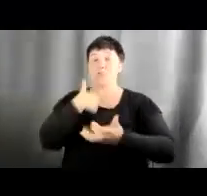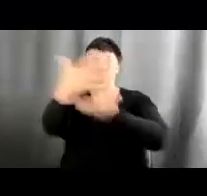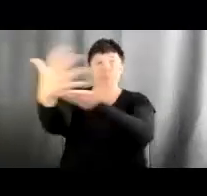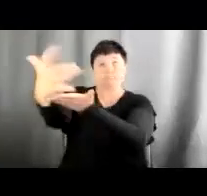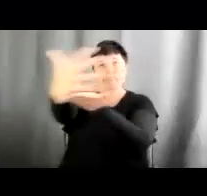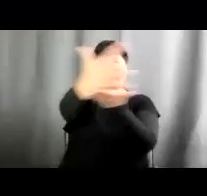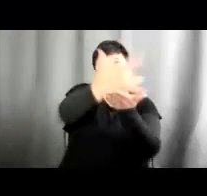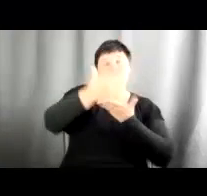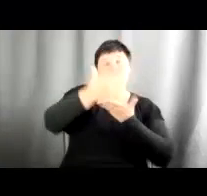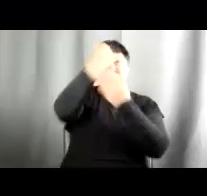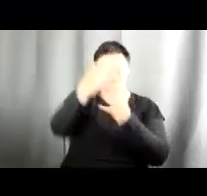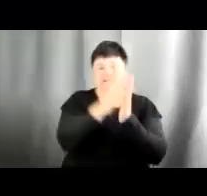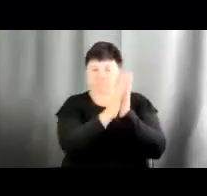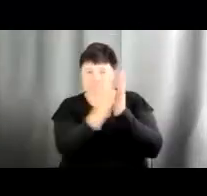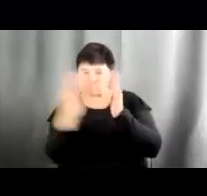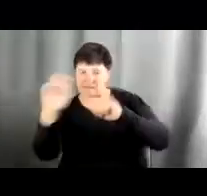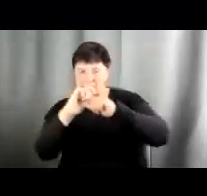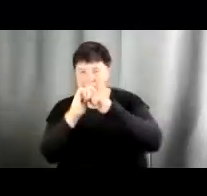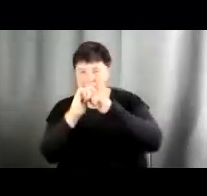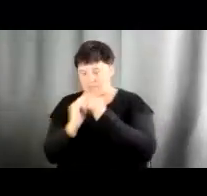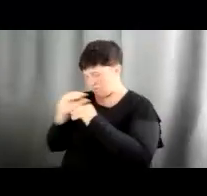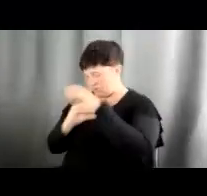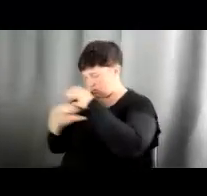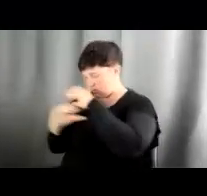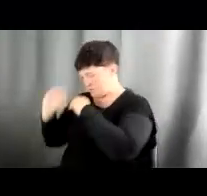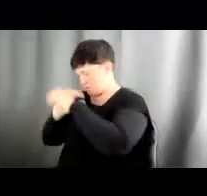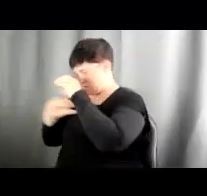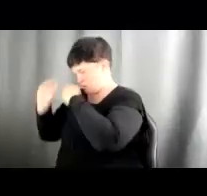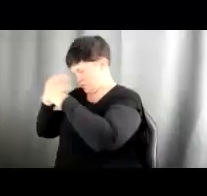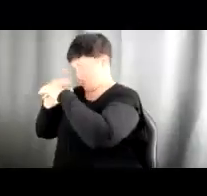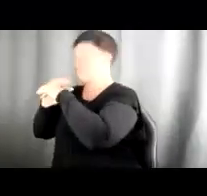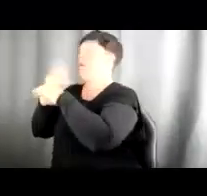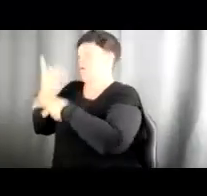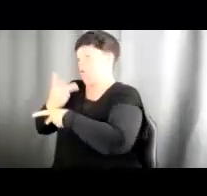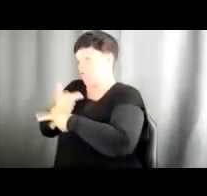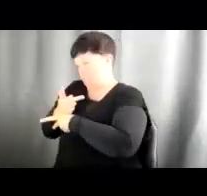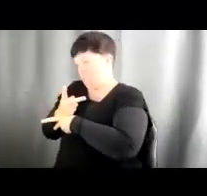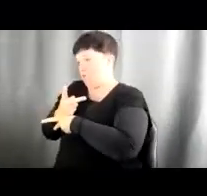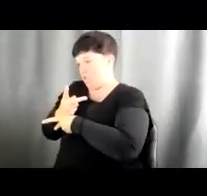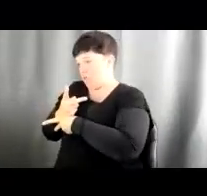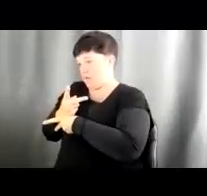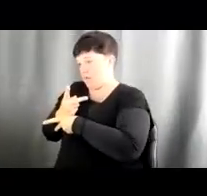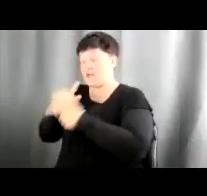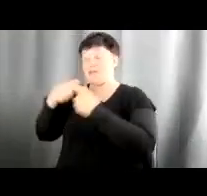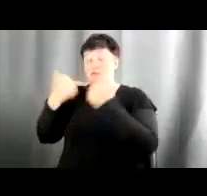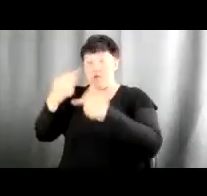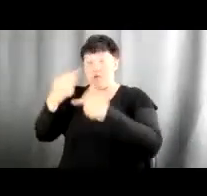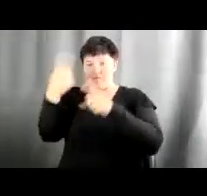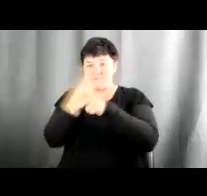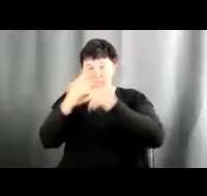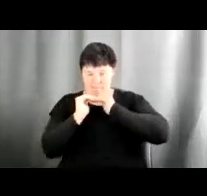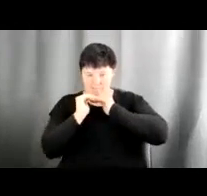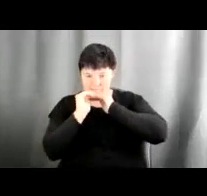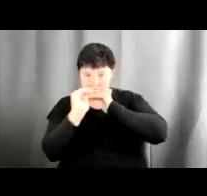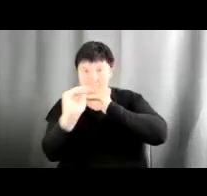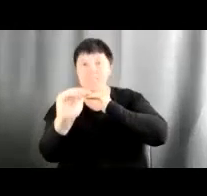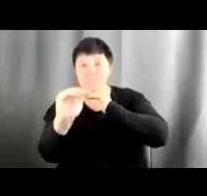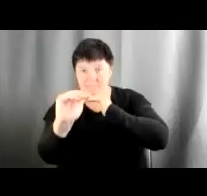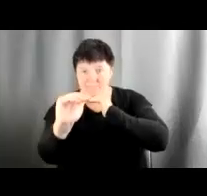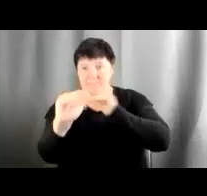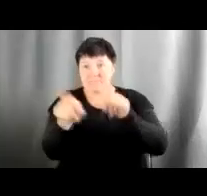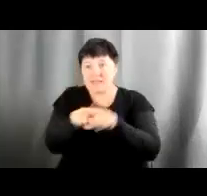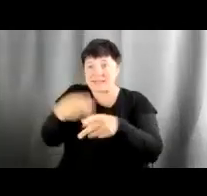apilamos verticalmente y luego a nivel horizontal para pensar en ello como un mapa. Entonces tiene una amplitud